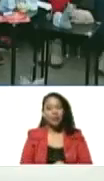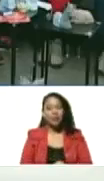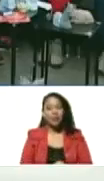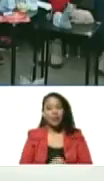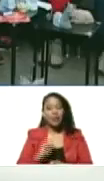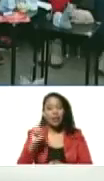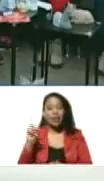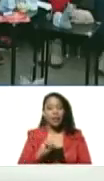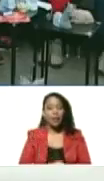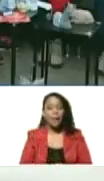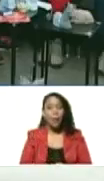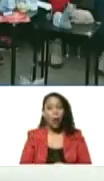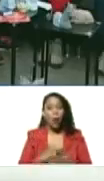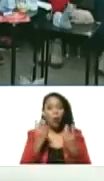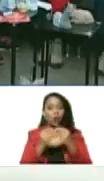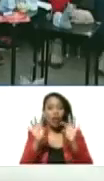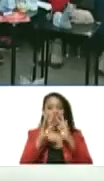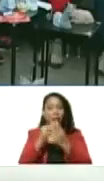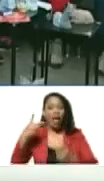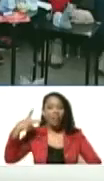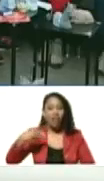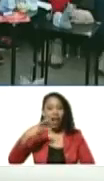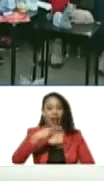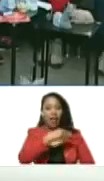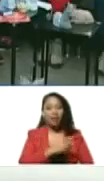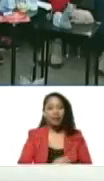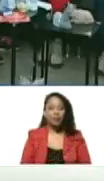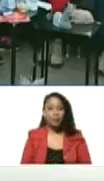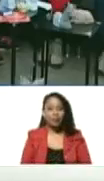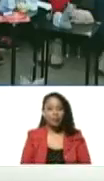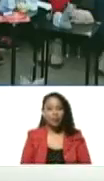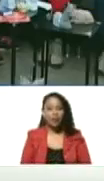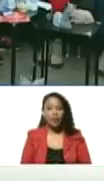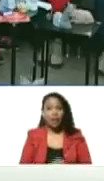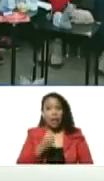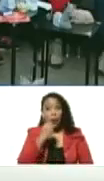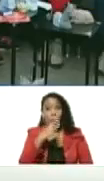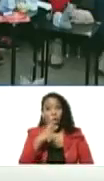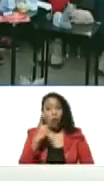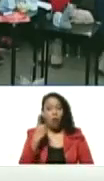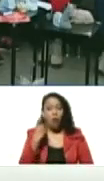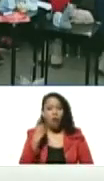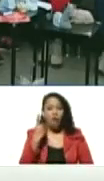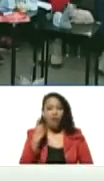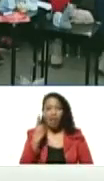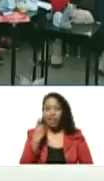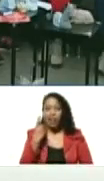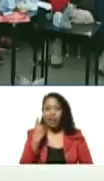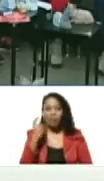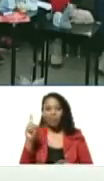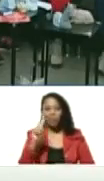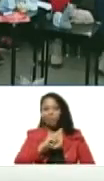villacurense con las familias de Tejería. Y bueno, no faltaba